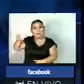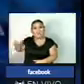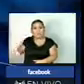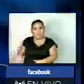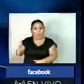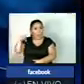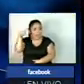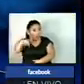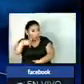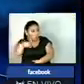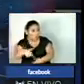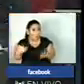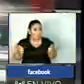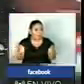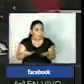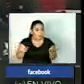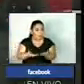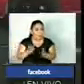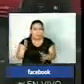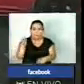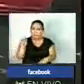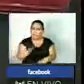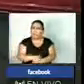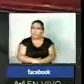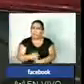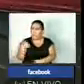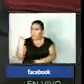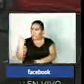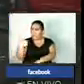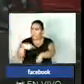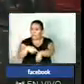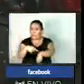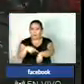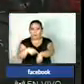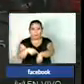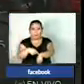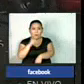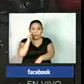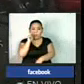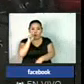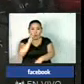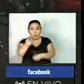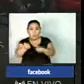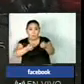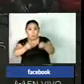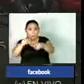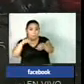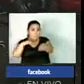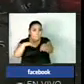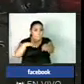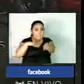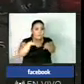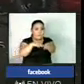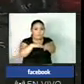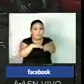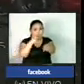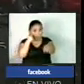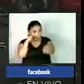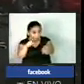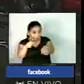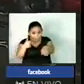desarrollo y es que hace unos minutos se registró este accidente de tránsito como pueden